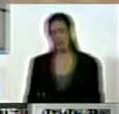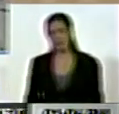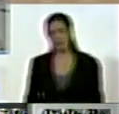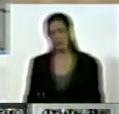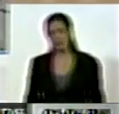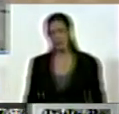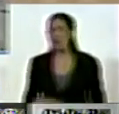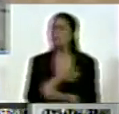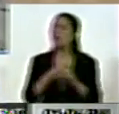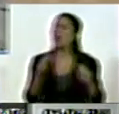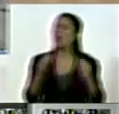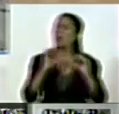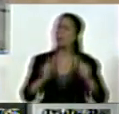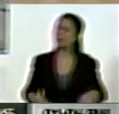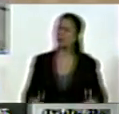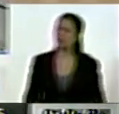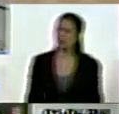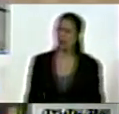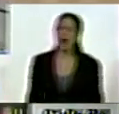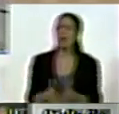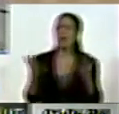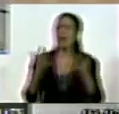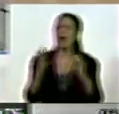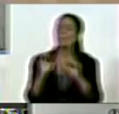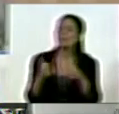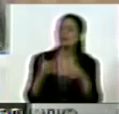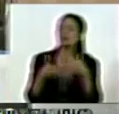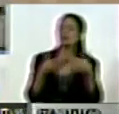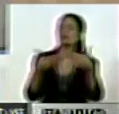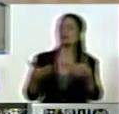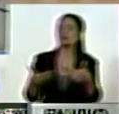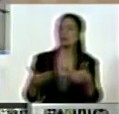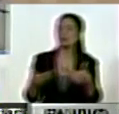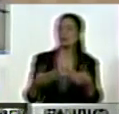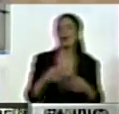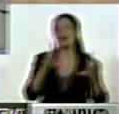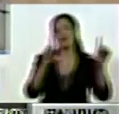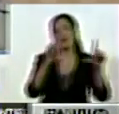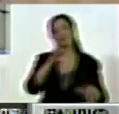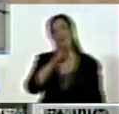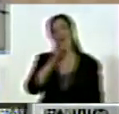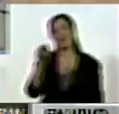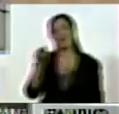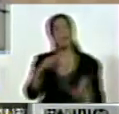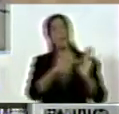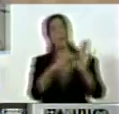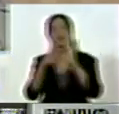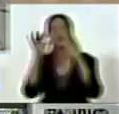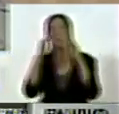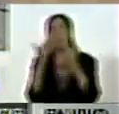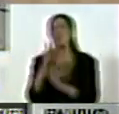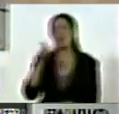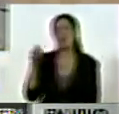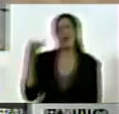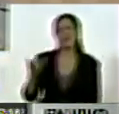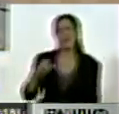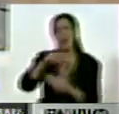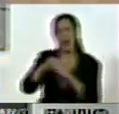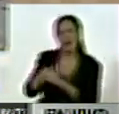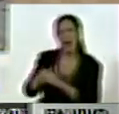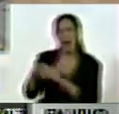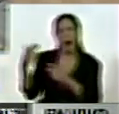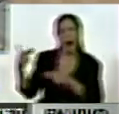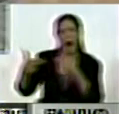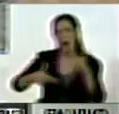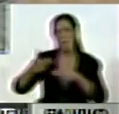¿Y cómo comenzó todo esto? ¿Cuál fue la génesis de esto? Un CNN vendiendo al mundo que habían armas de destrucción masiva